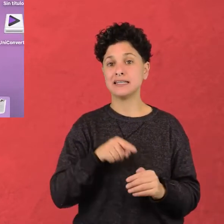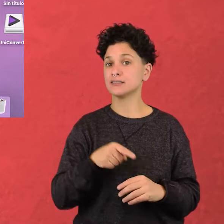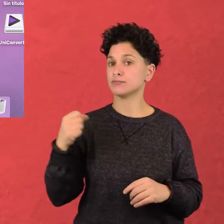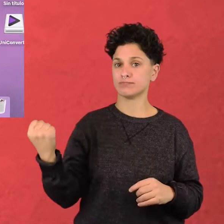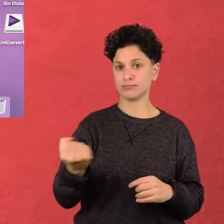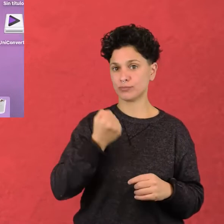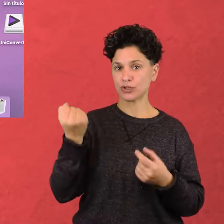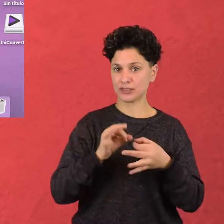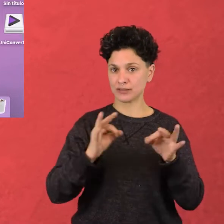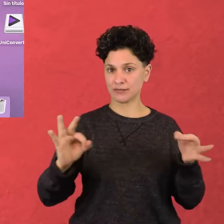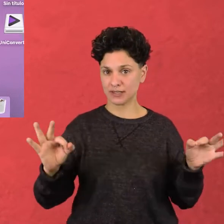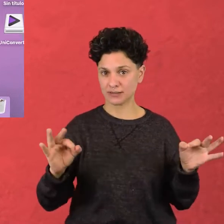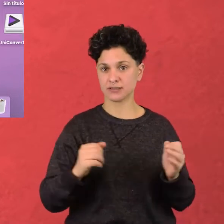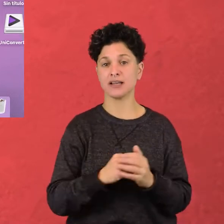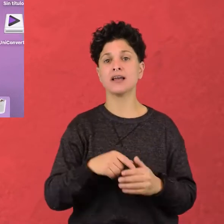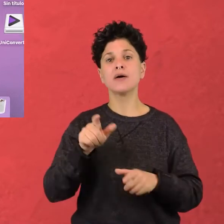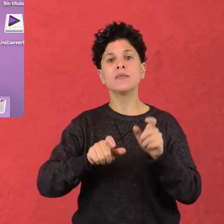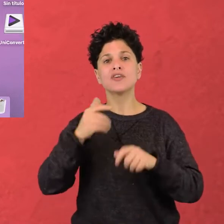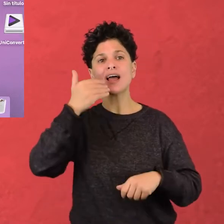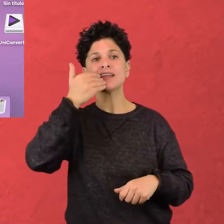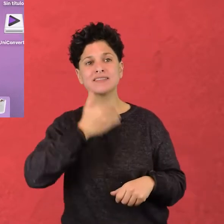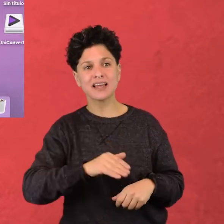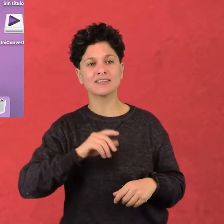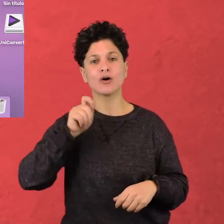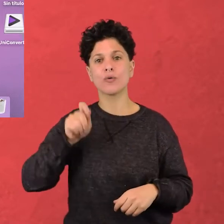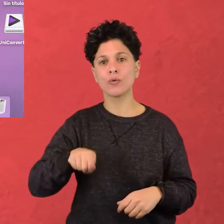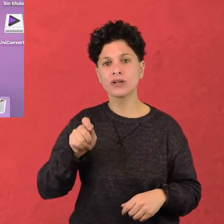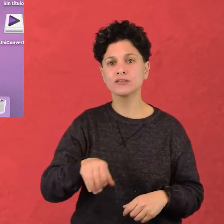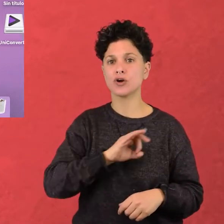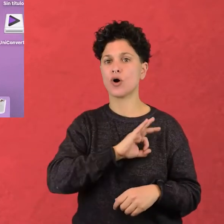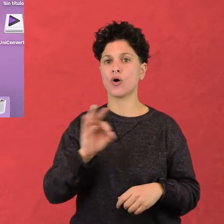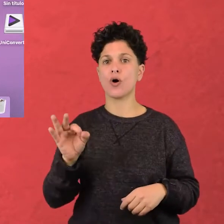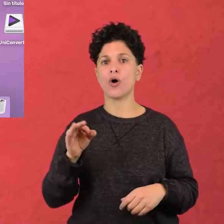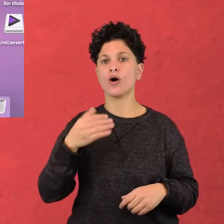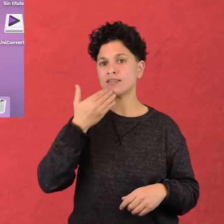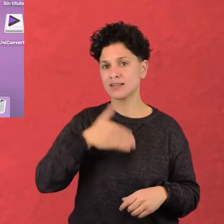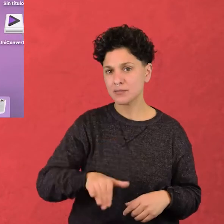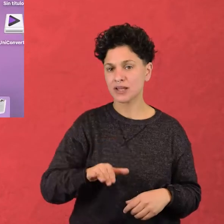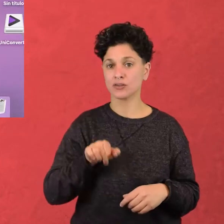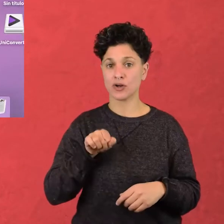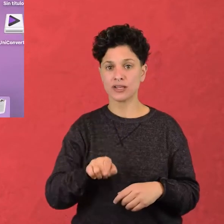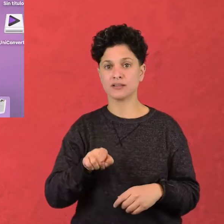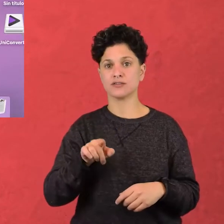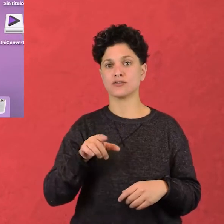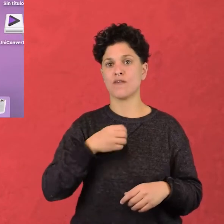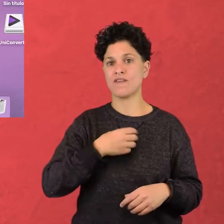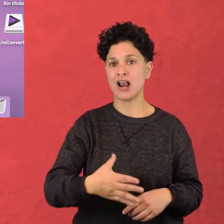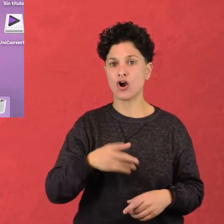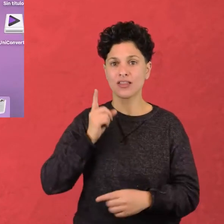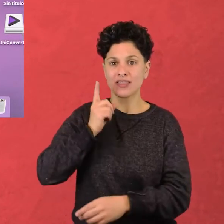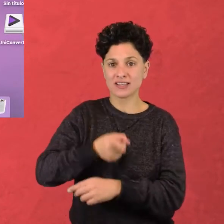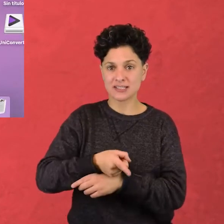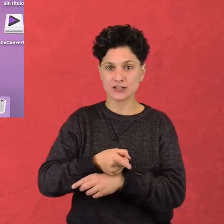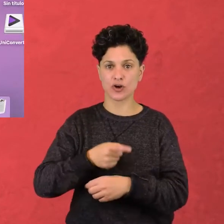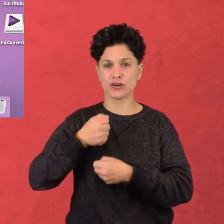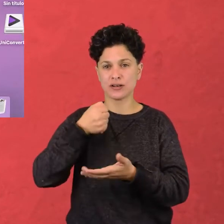el gracejo, el juicio, o como quieran llamársele a los talentos del espíritu, el valor, la decisión, la perseverancia en los propósitos,